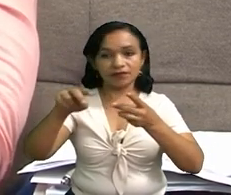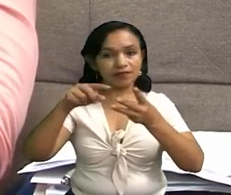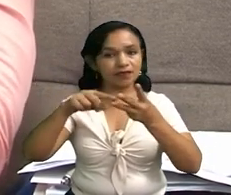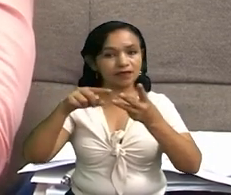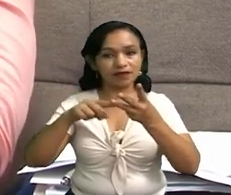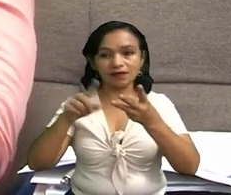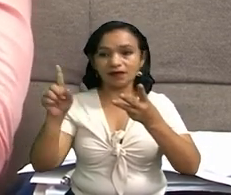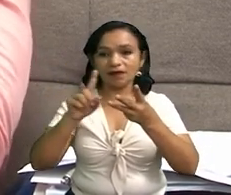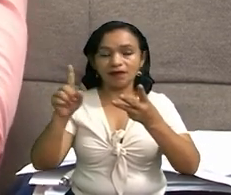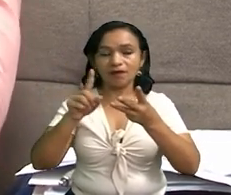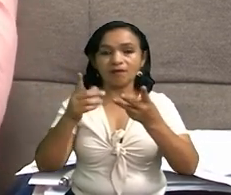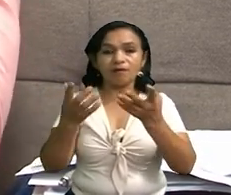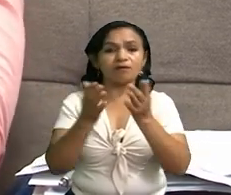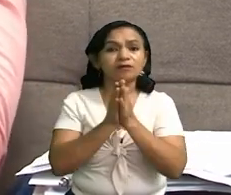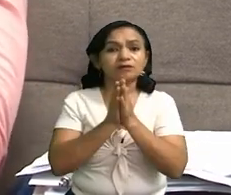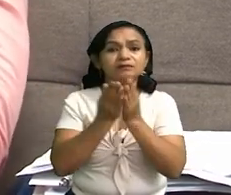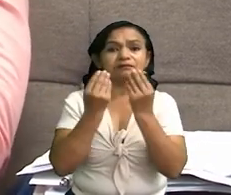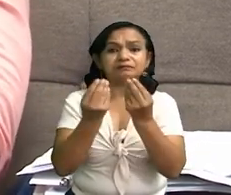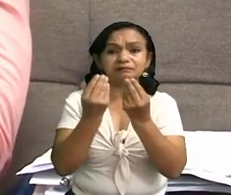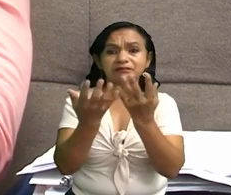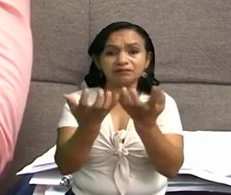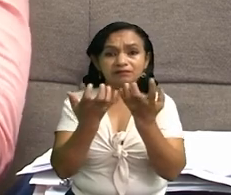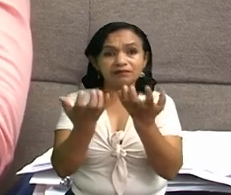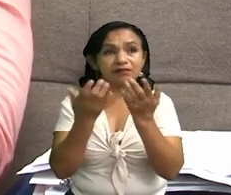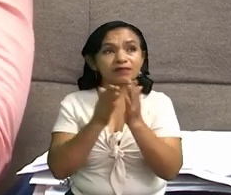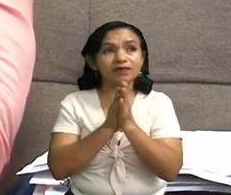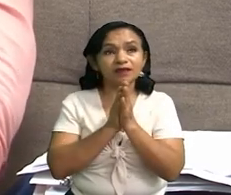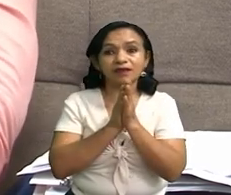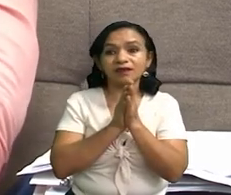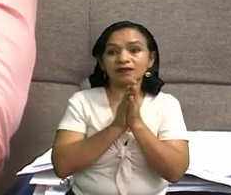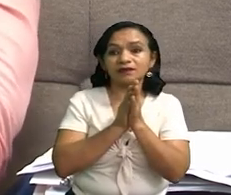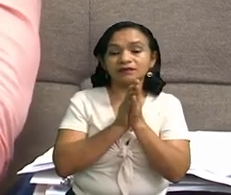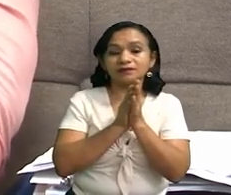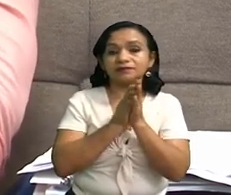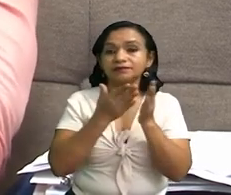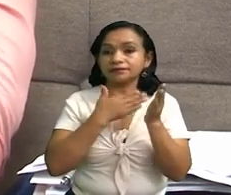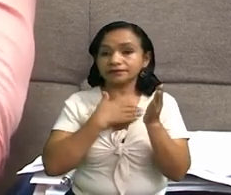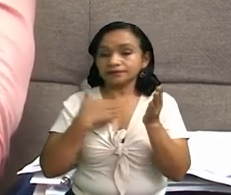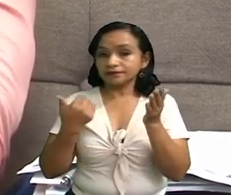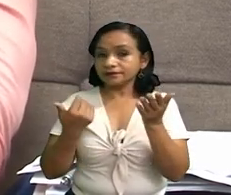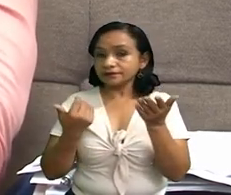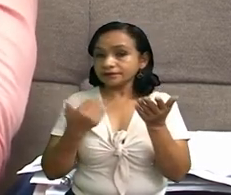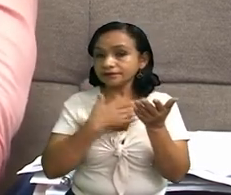carreras que son muy demandadas. Entonces, es mejor que ellos la pongan. Si van